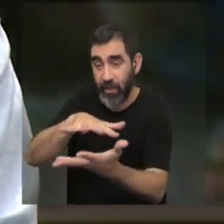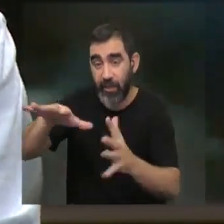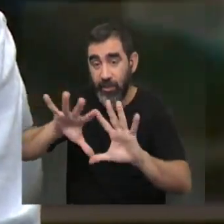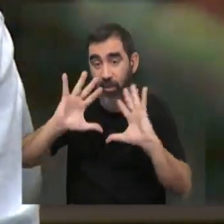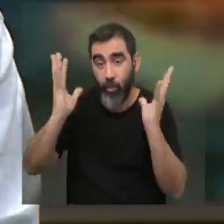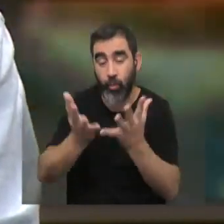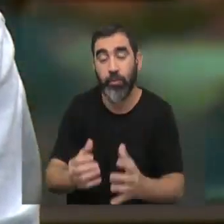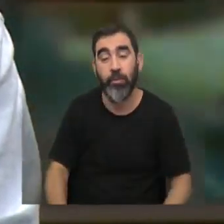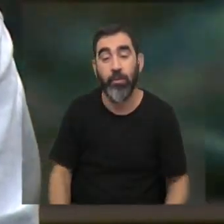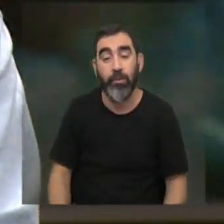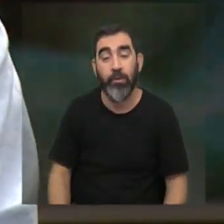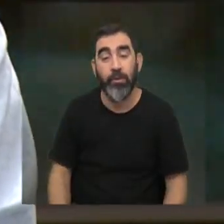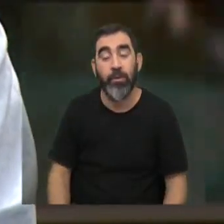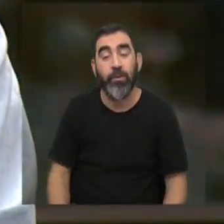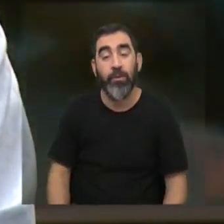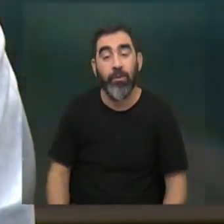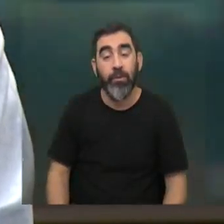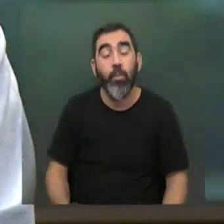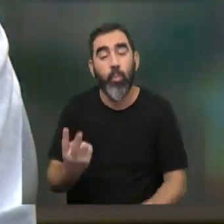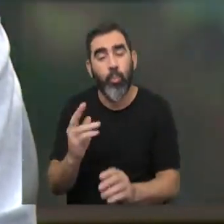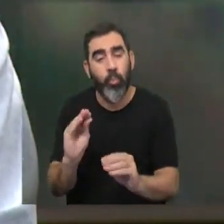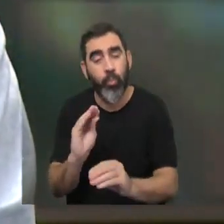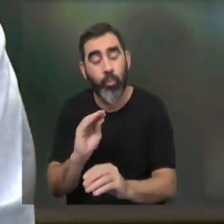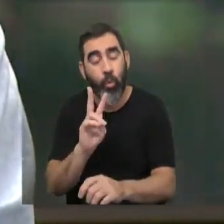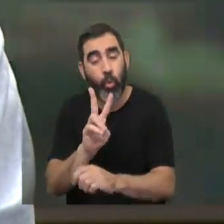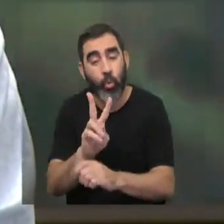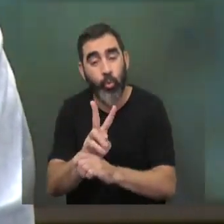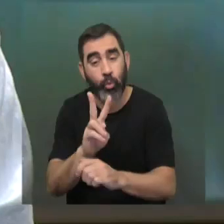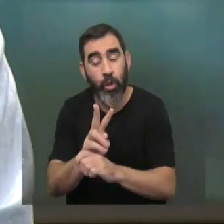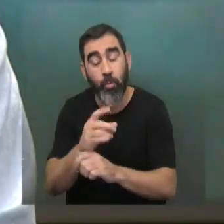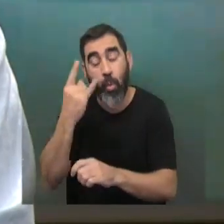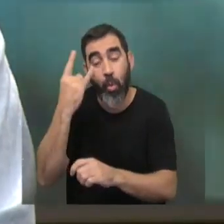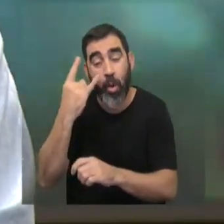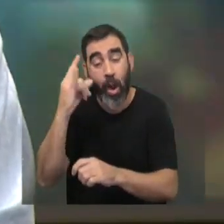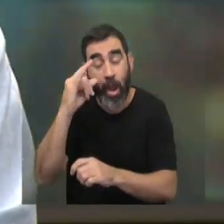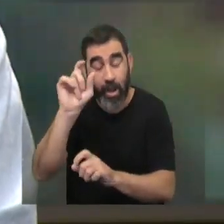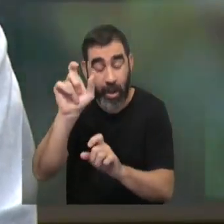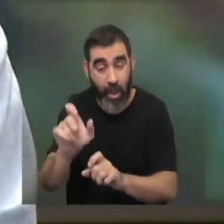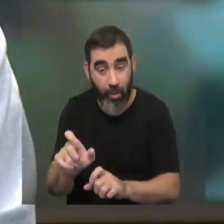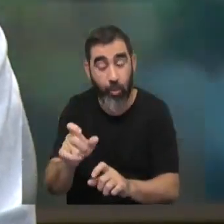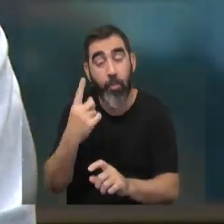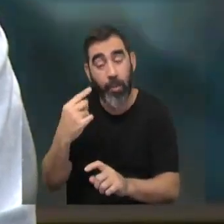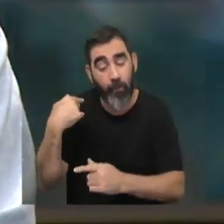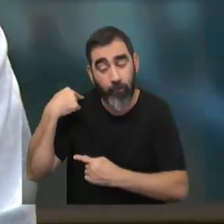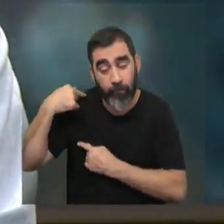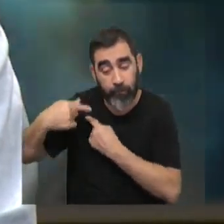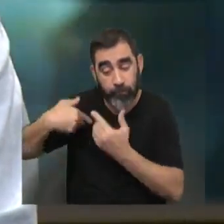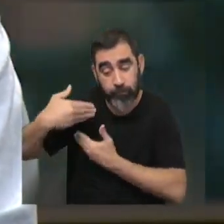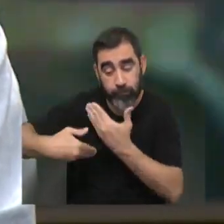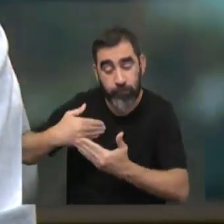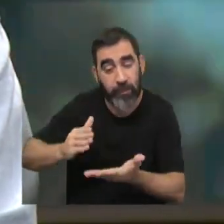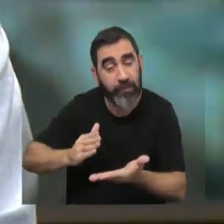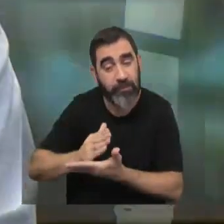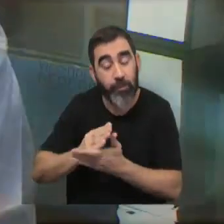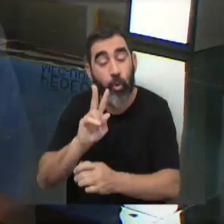mundo. Actualmente muchos de ellos están controlados por la herbivoría, por ganado doméstico, pero evolutivamente han